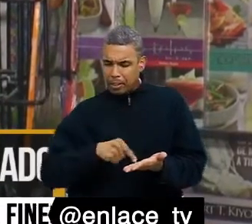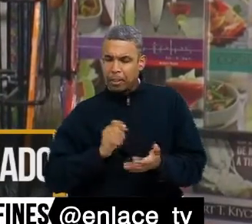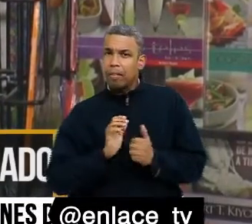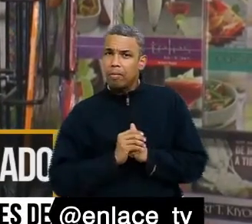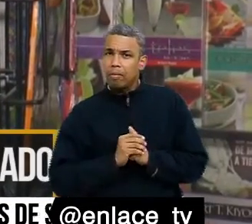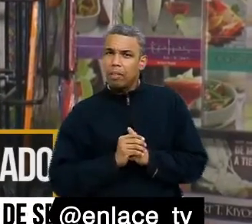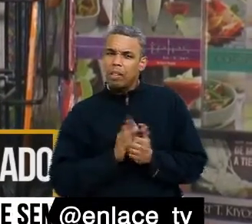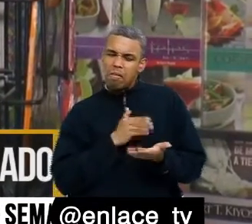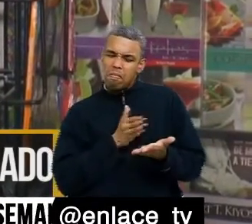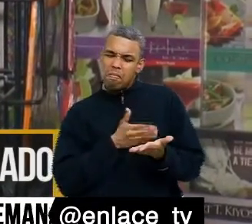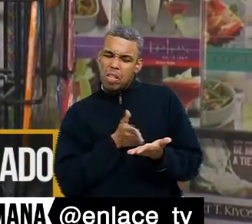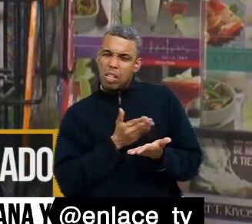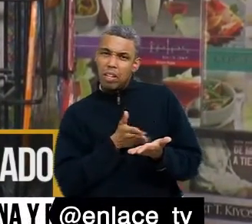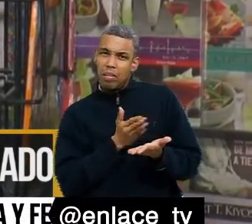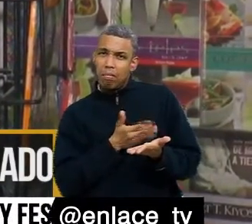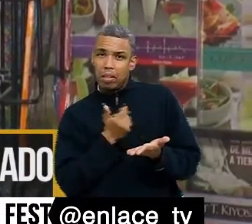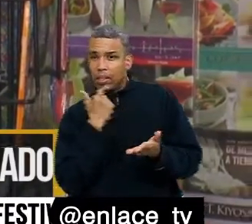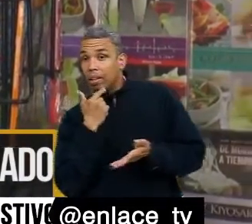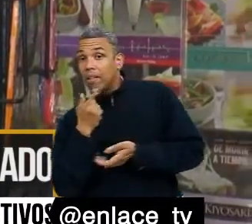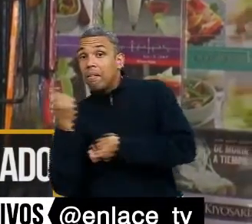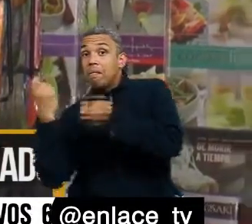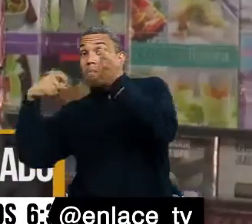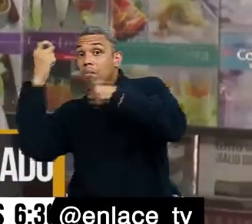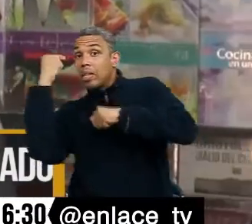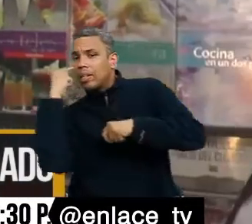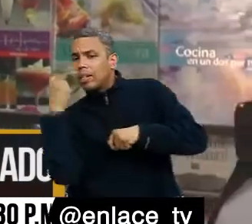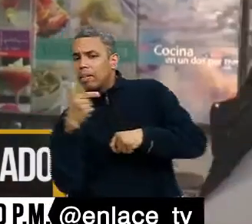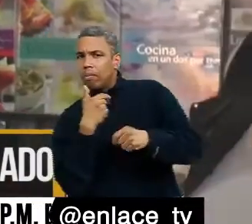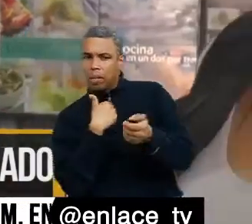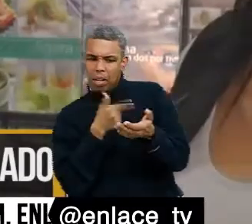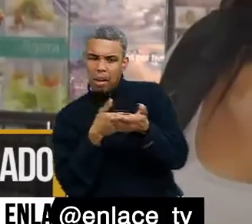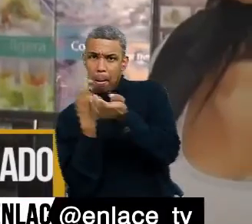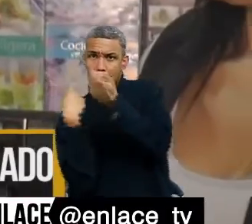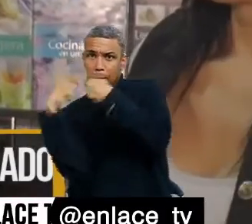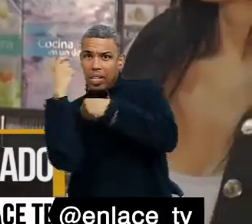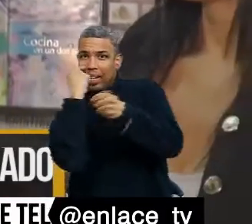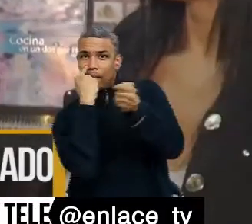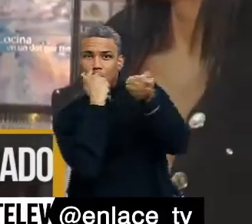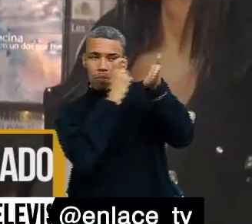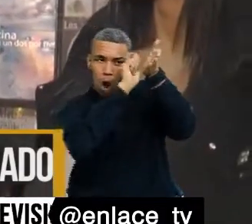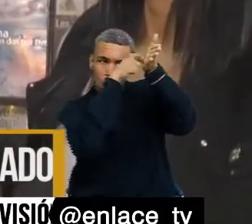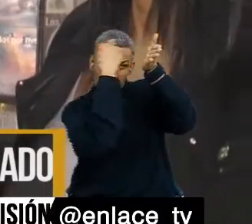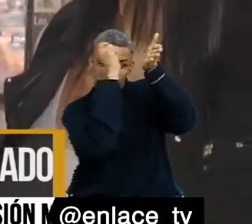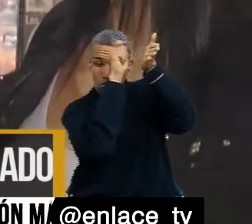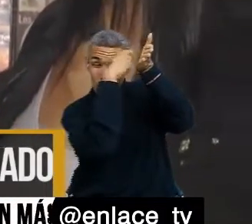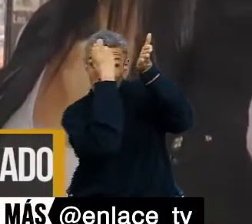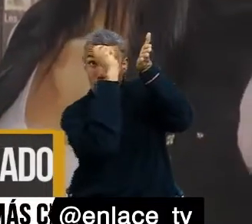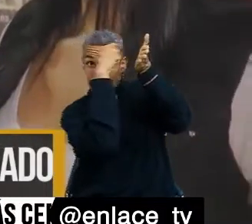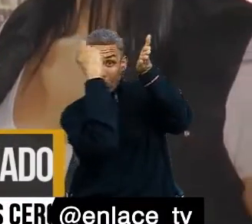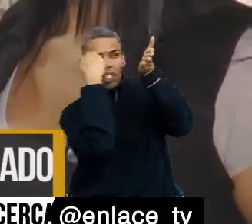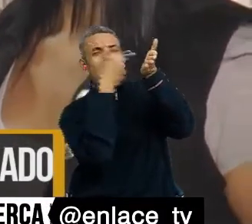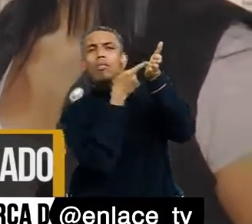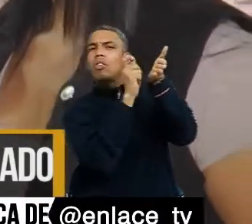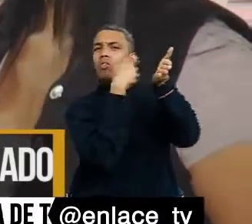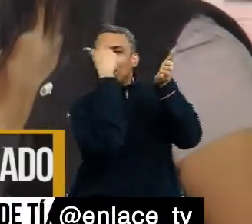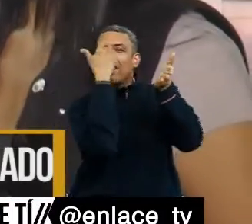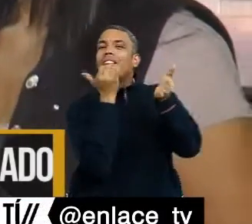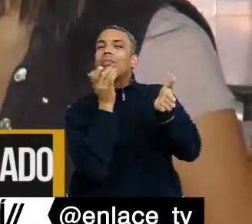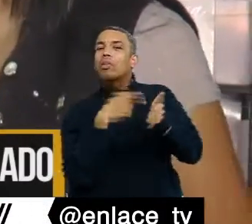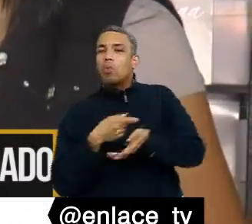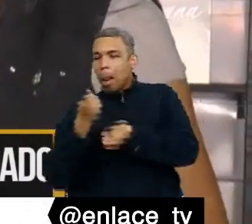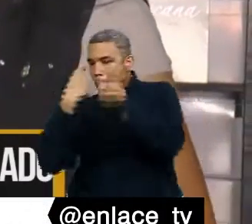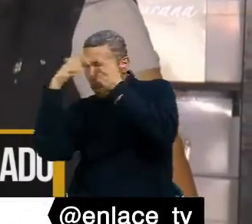¿De qué se trata? Pues precisamente se encuentra con nosotros Sandra Arciniega de la librería Leer y Algo Más. Sandra, muy buenas tardes, bienvenida a En la